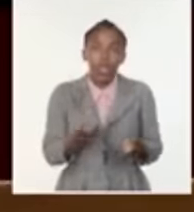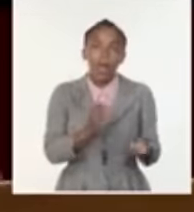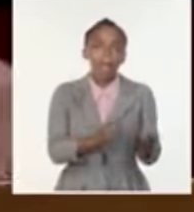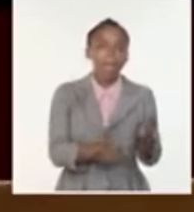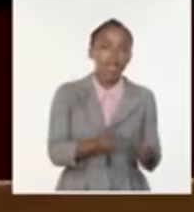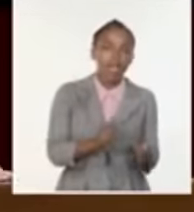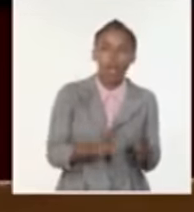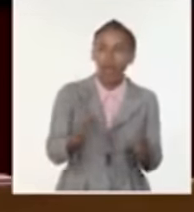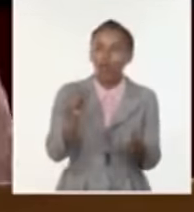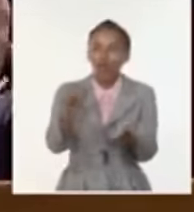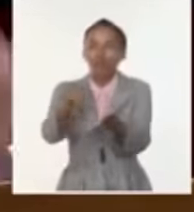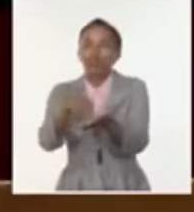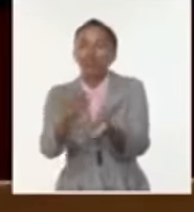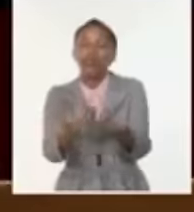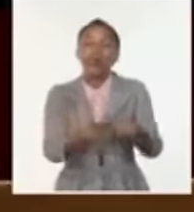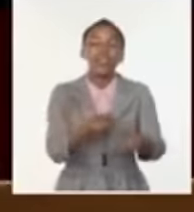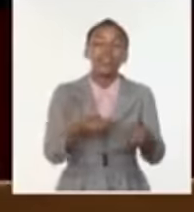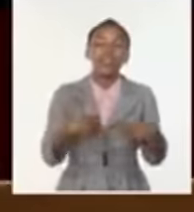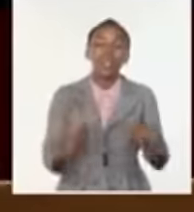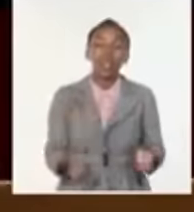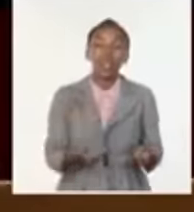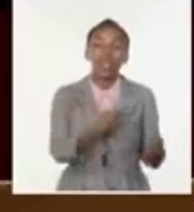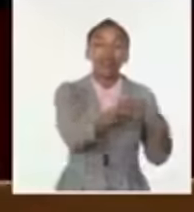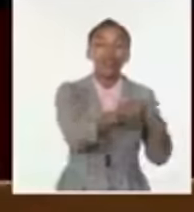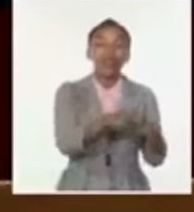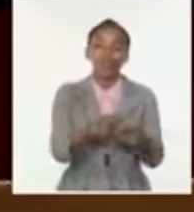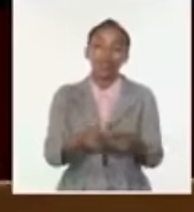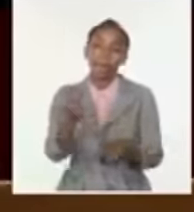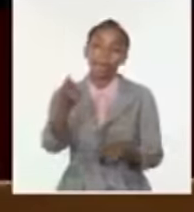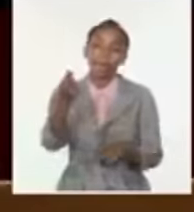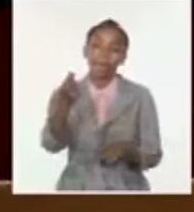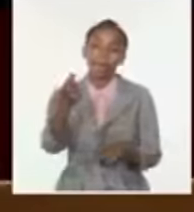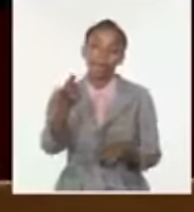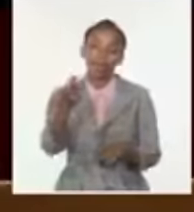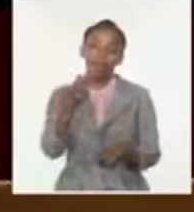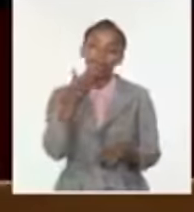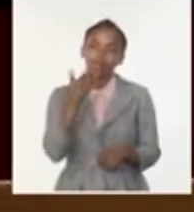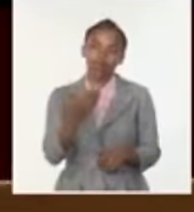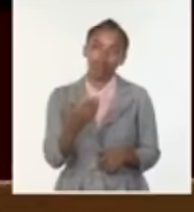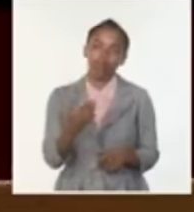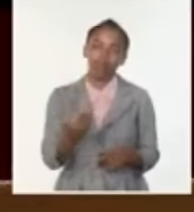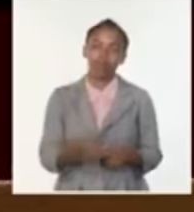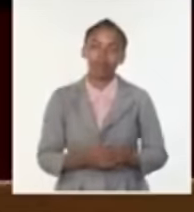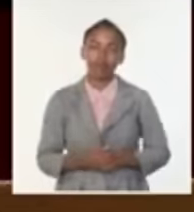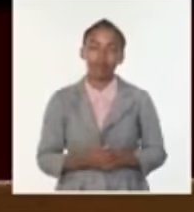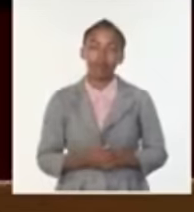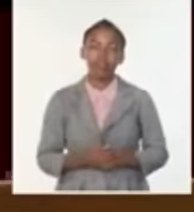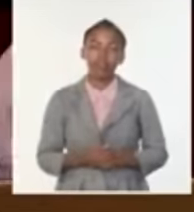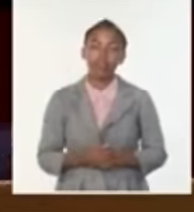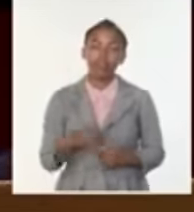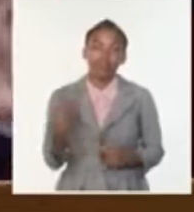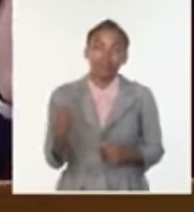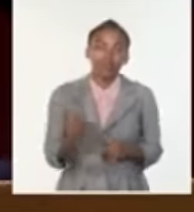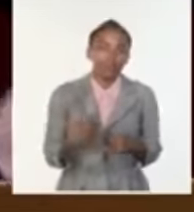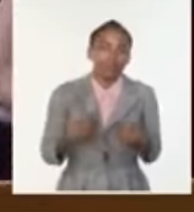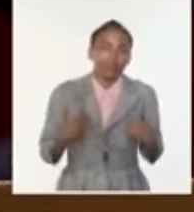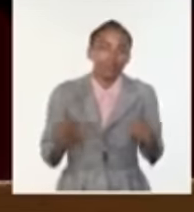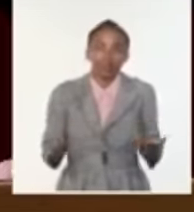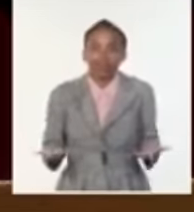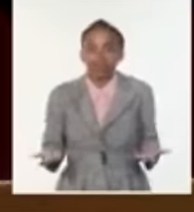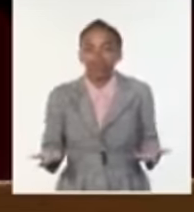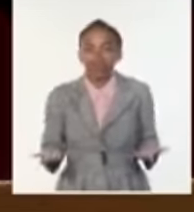puntos haya mercancía y a un precio justo. Entonces, ¿qué es lo que nos está pasando? Nosotros a través